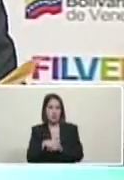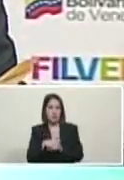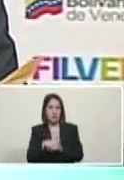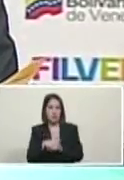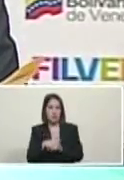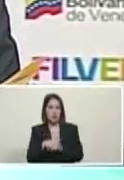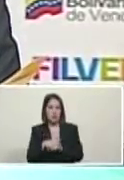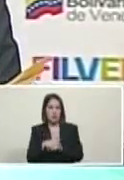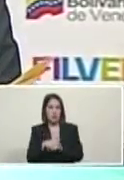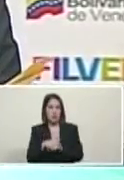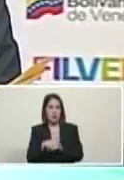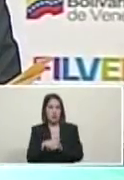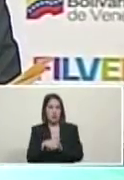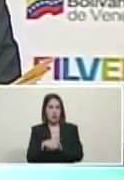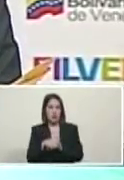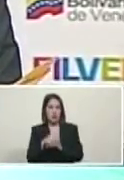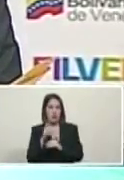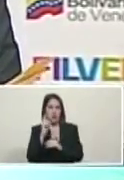Ignacio Barreto.